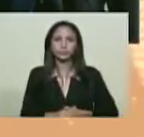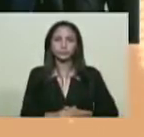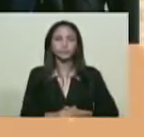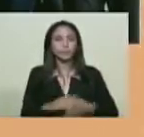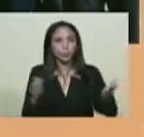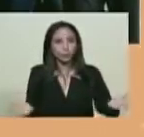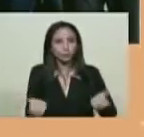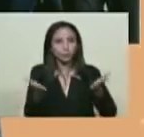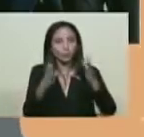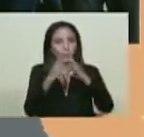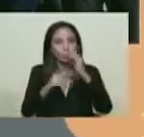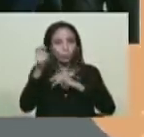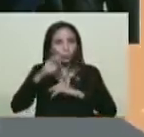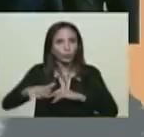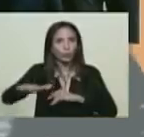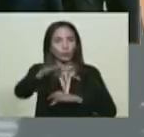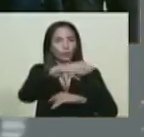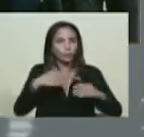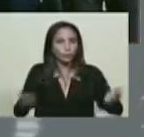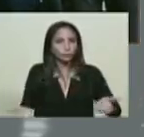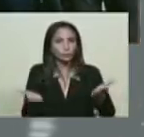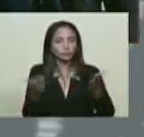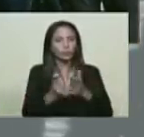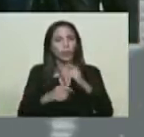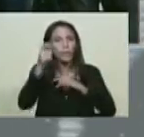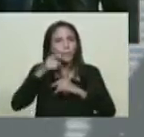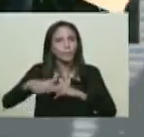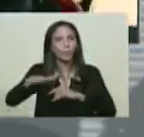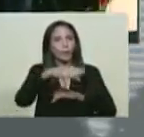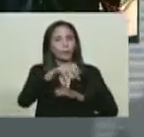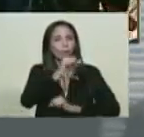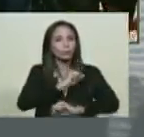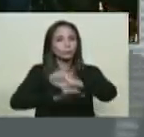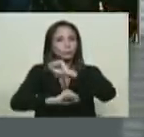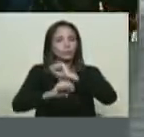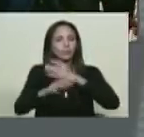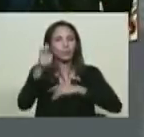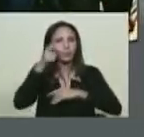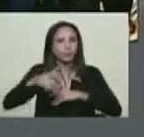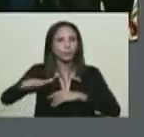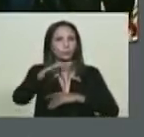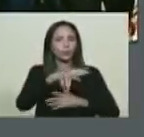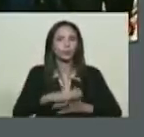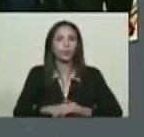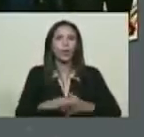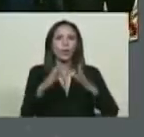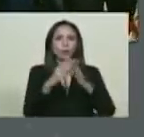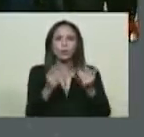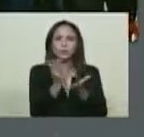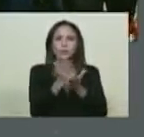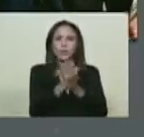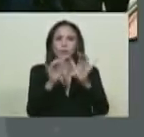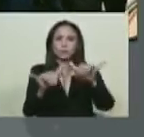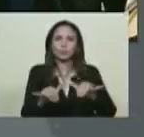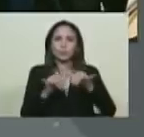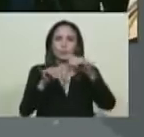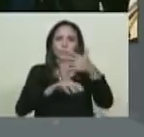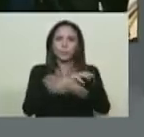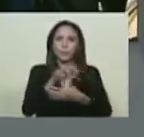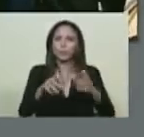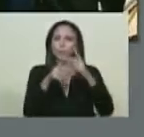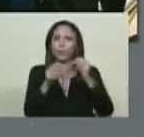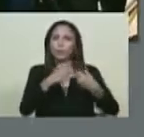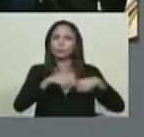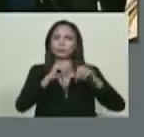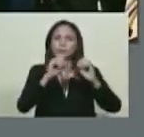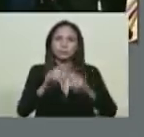¡Vamos, pues! ¡Vamos, pueblo, al combate! ¡No nos las calemos más! ¡No nos las vamos a calar más